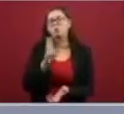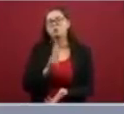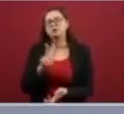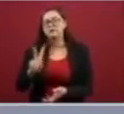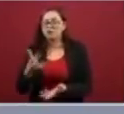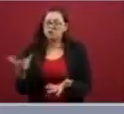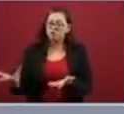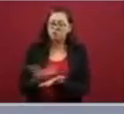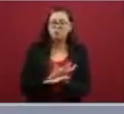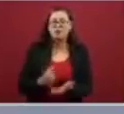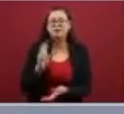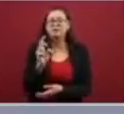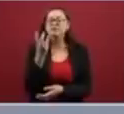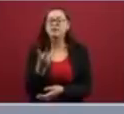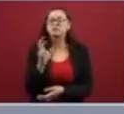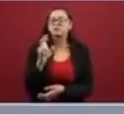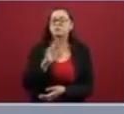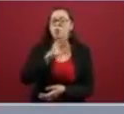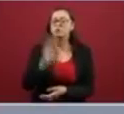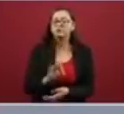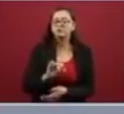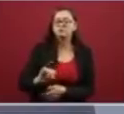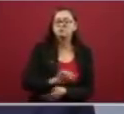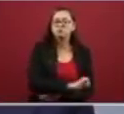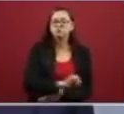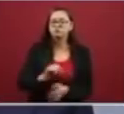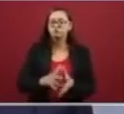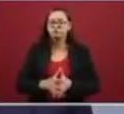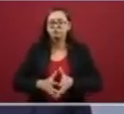Hemos sido, lo reafirmo,